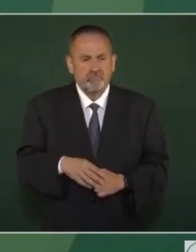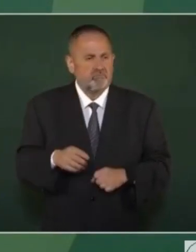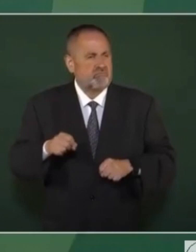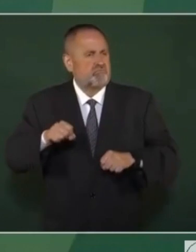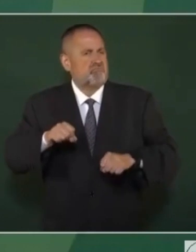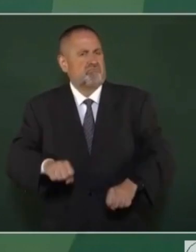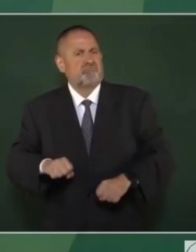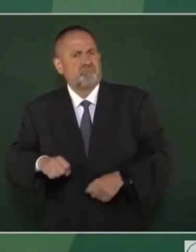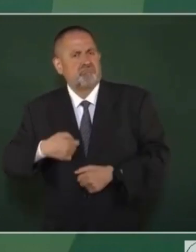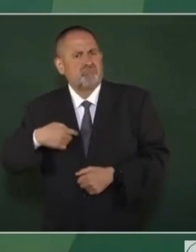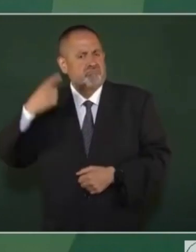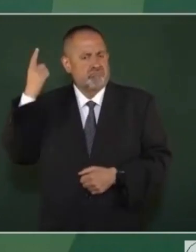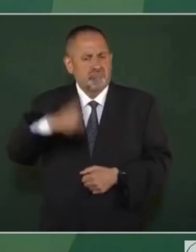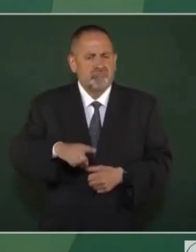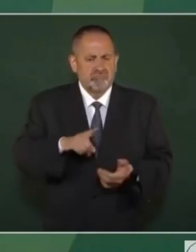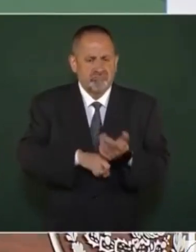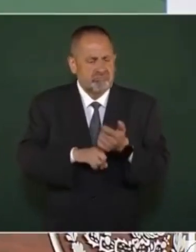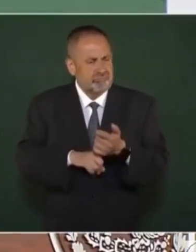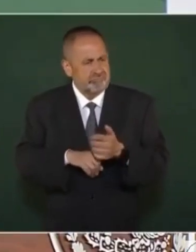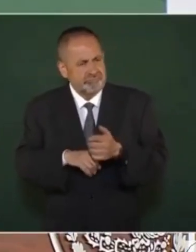autoritaria, facha,